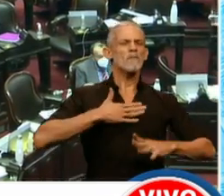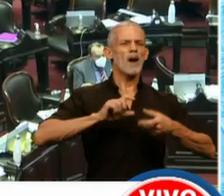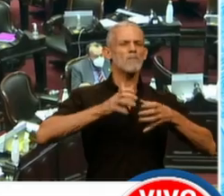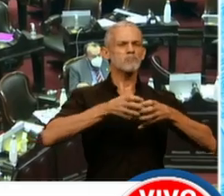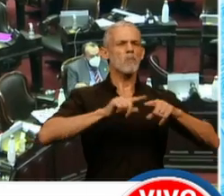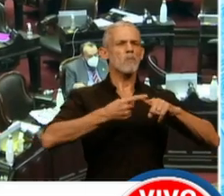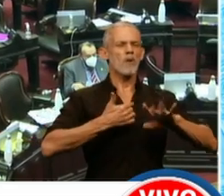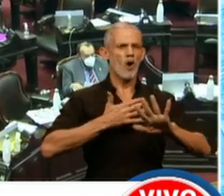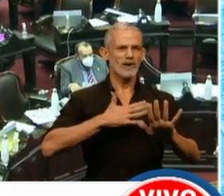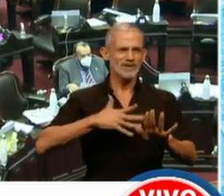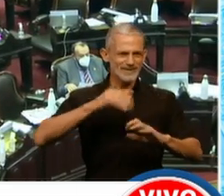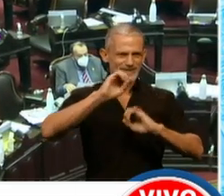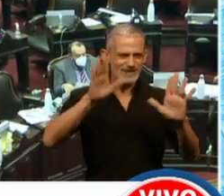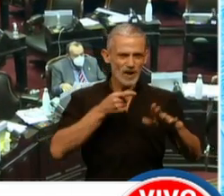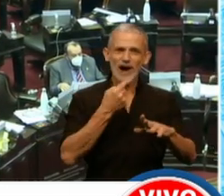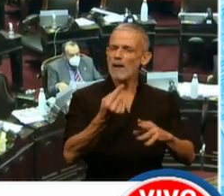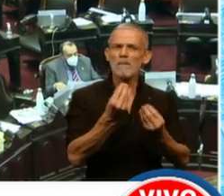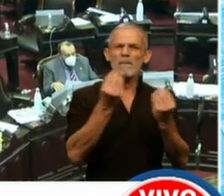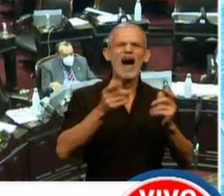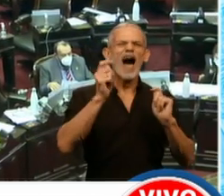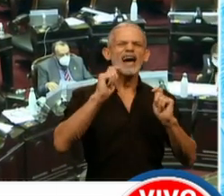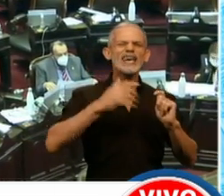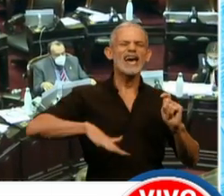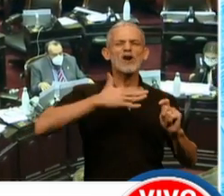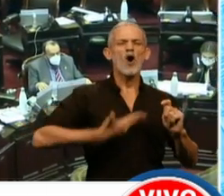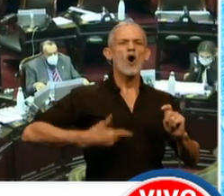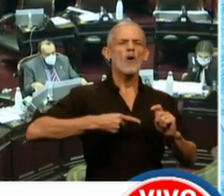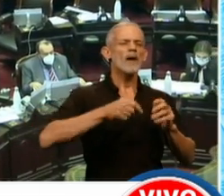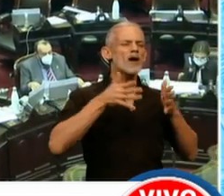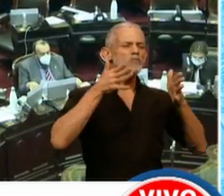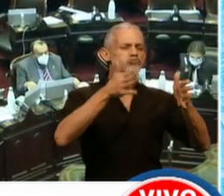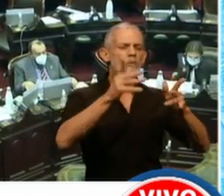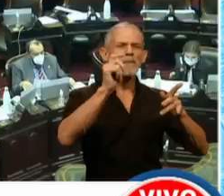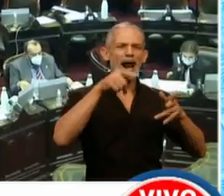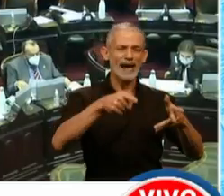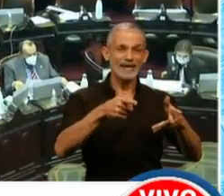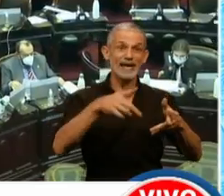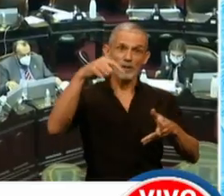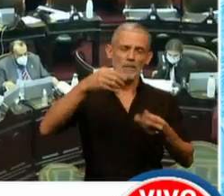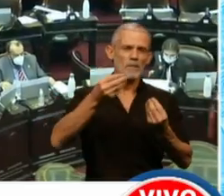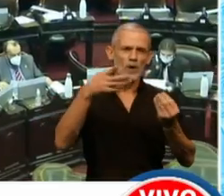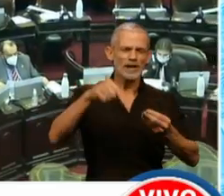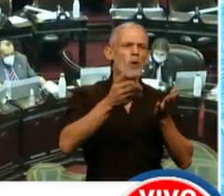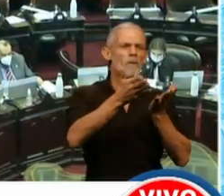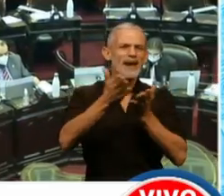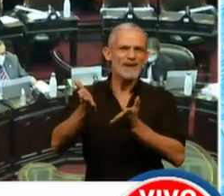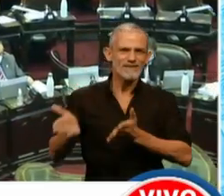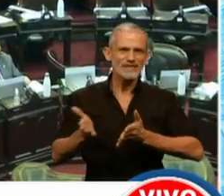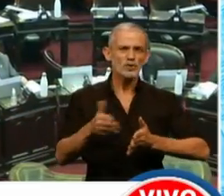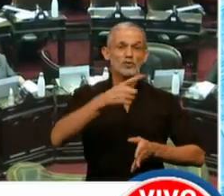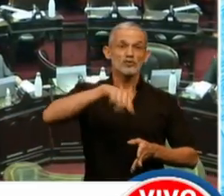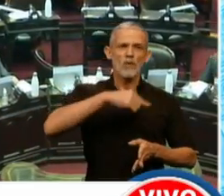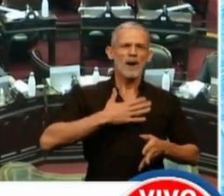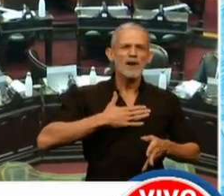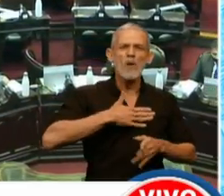tiene que ver claramente para quienes gobernamos porque estos beneficios son para